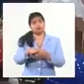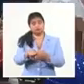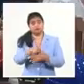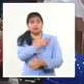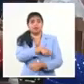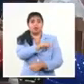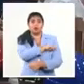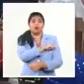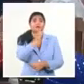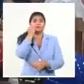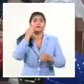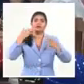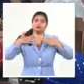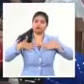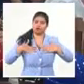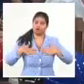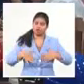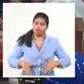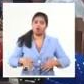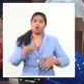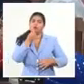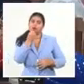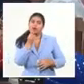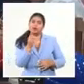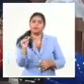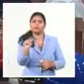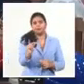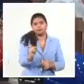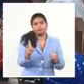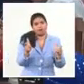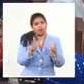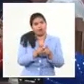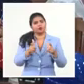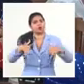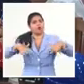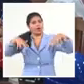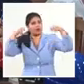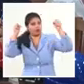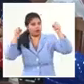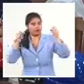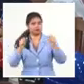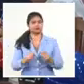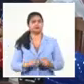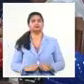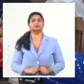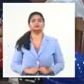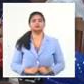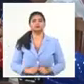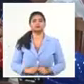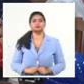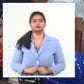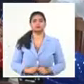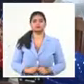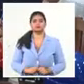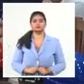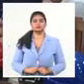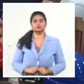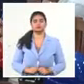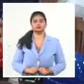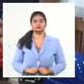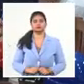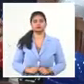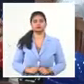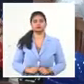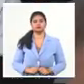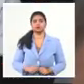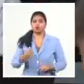estamos en este escenario importante, en esta termoeléctrica que juega un papel importante también, como hemos destacado, en esta estrategia, para